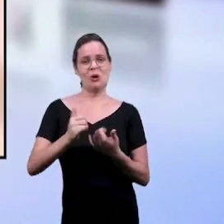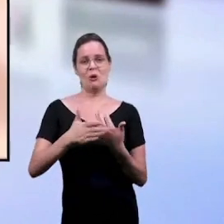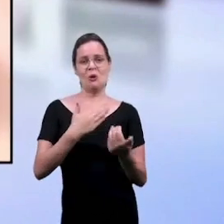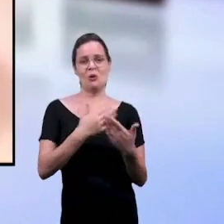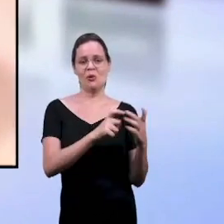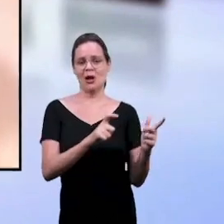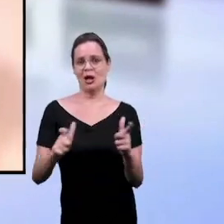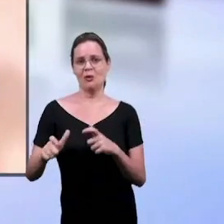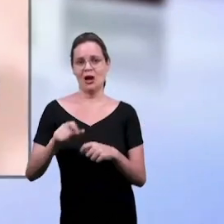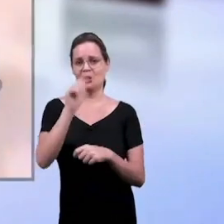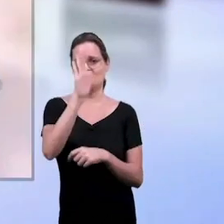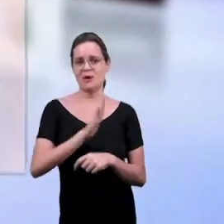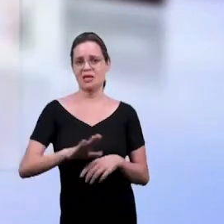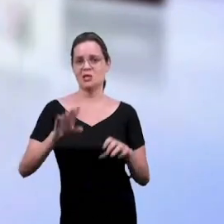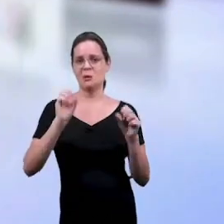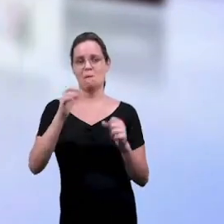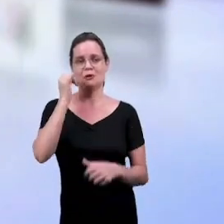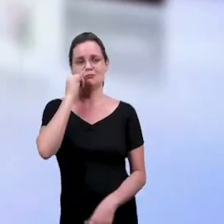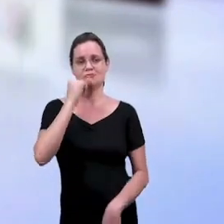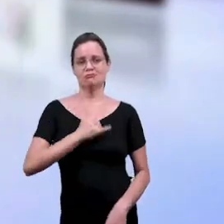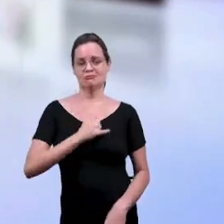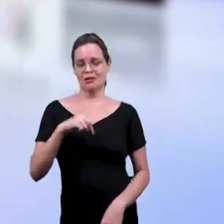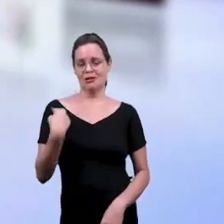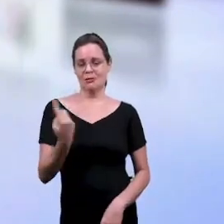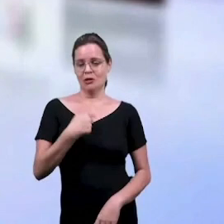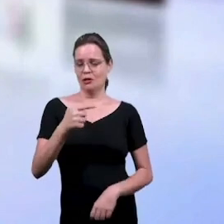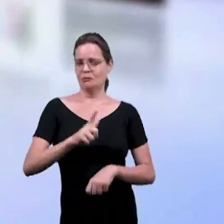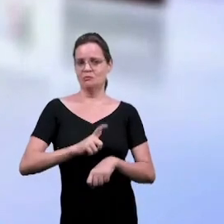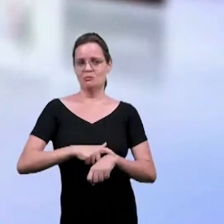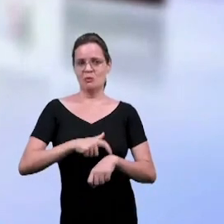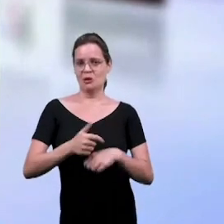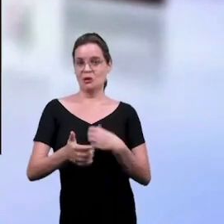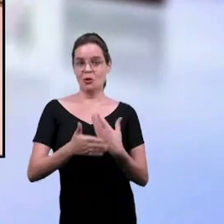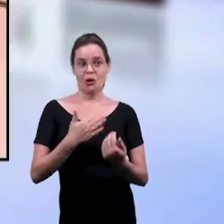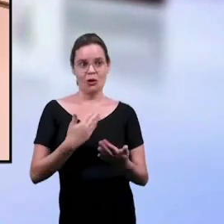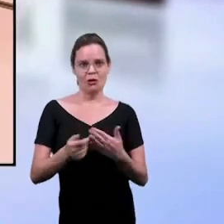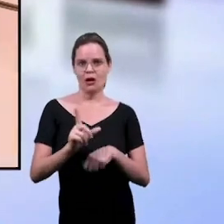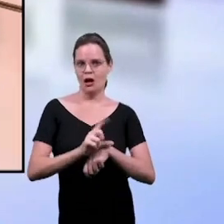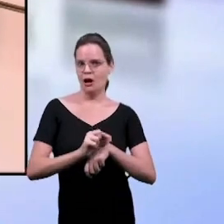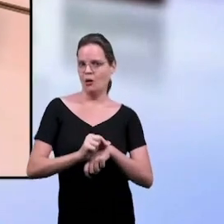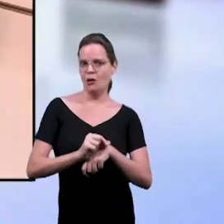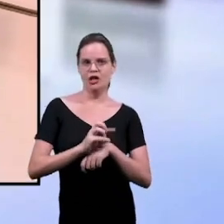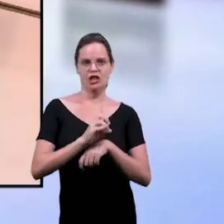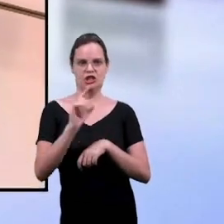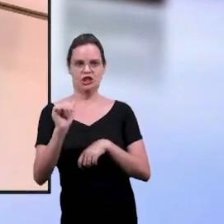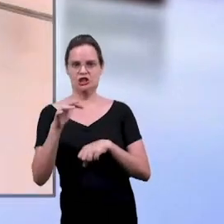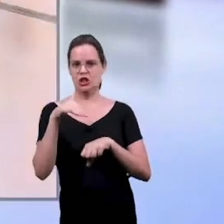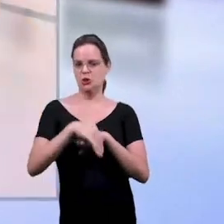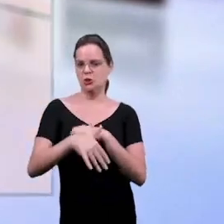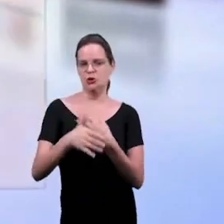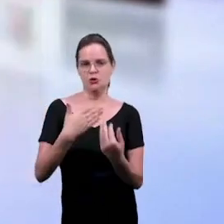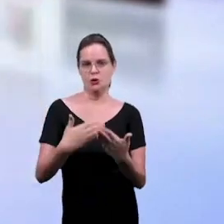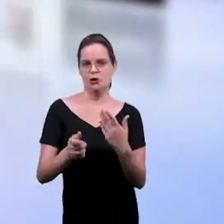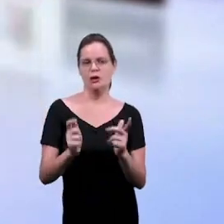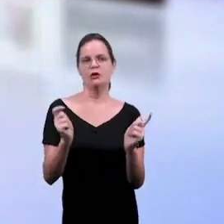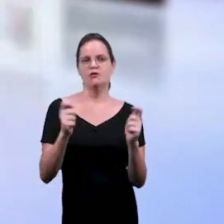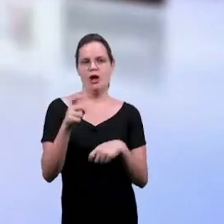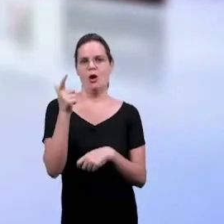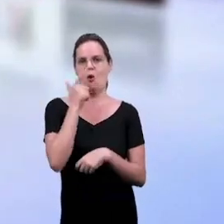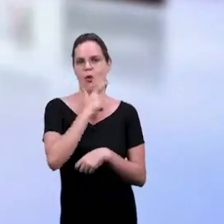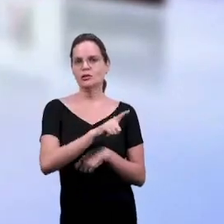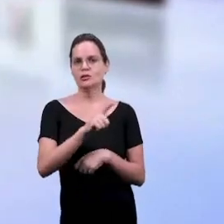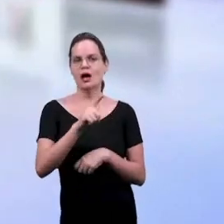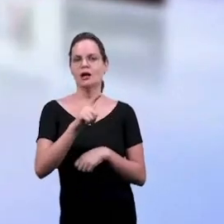Brasil a través del cual cualquier persona en cualquier lugar de Brasil puede llamar a cualquier hora del día o de la